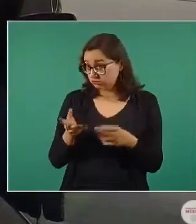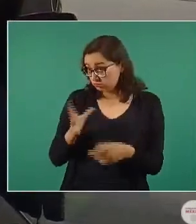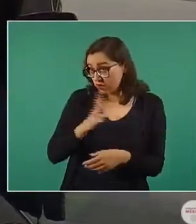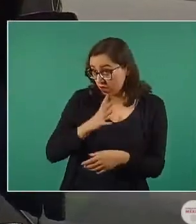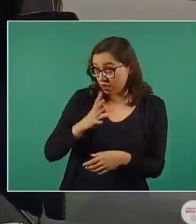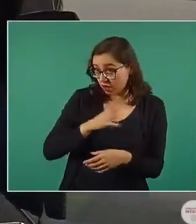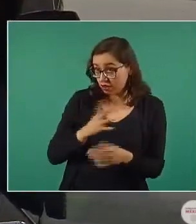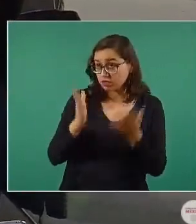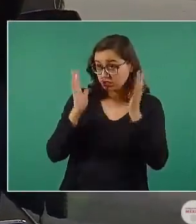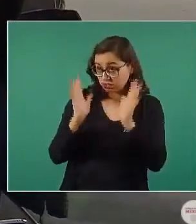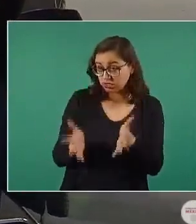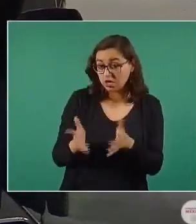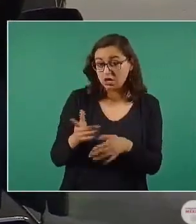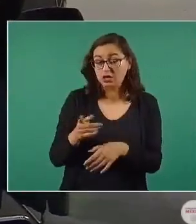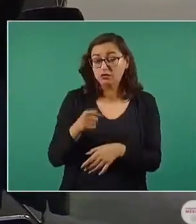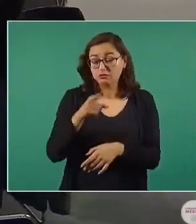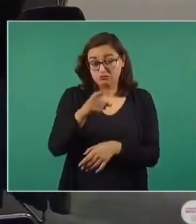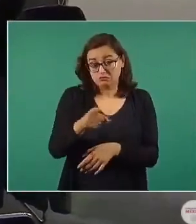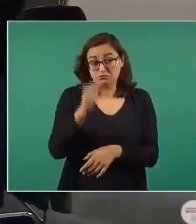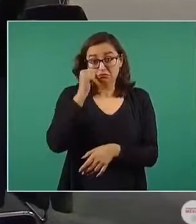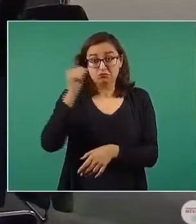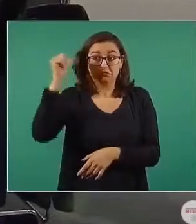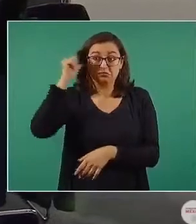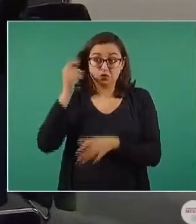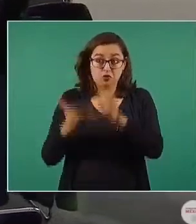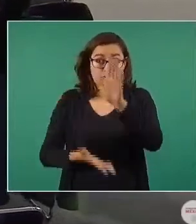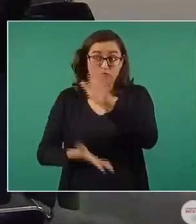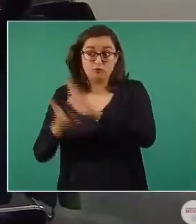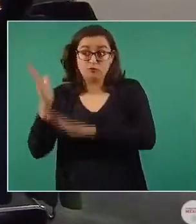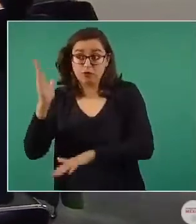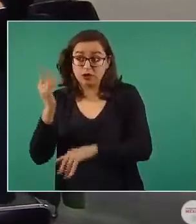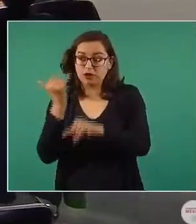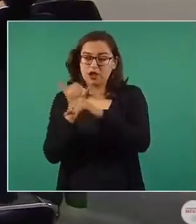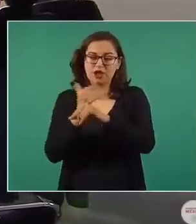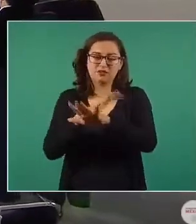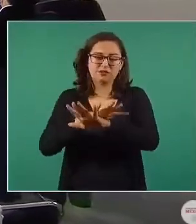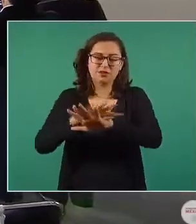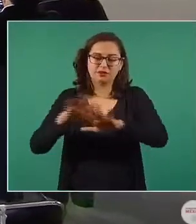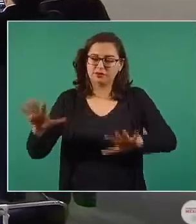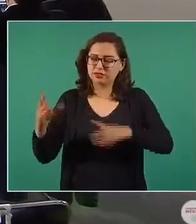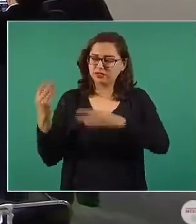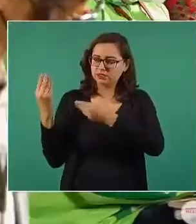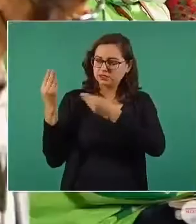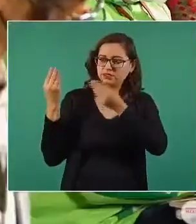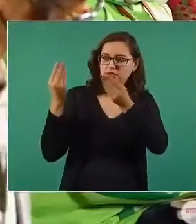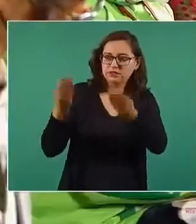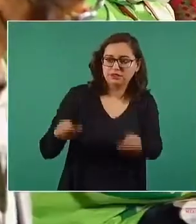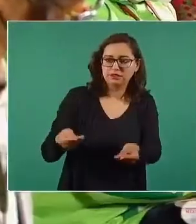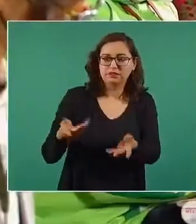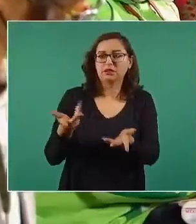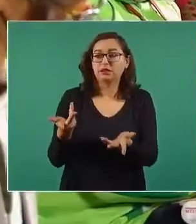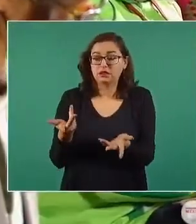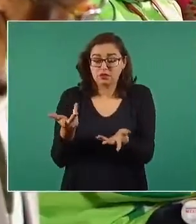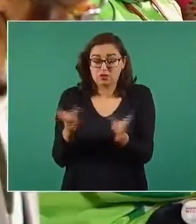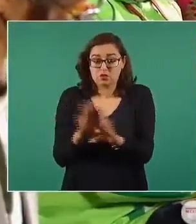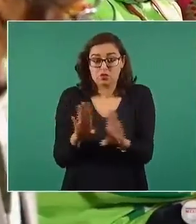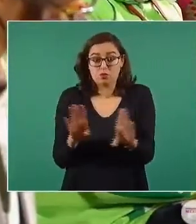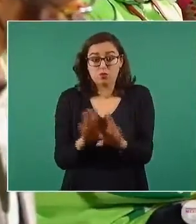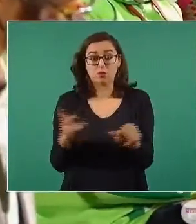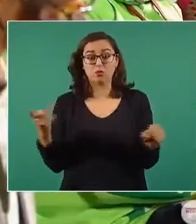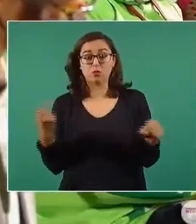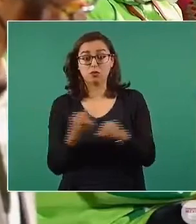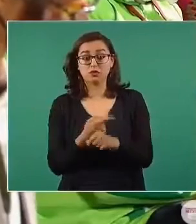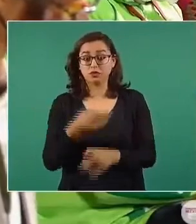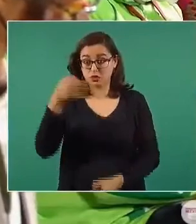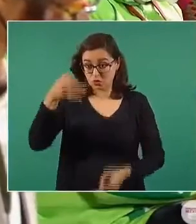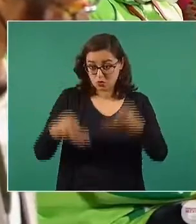informe, si ayer durante su gira pudieron platicar de esta situación, sobre todo para ver cómo se va a garantizar que realmente